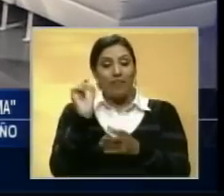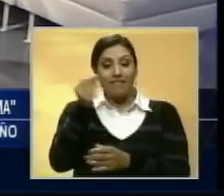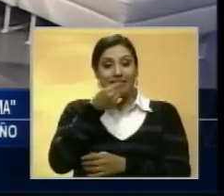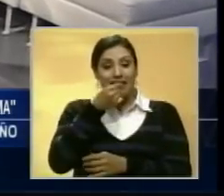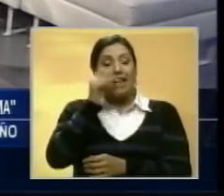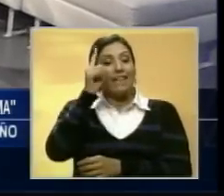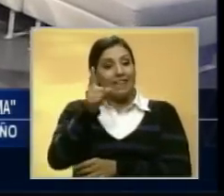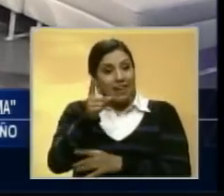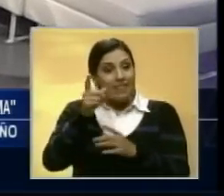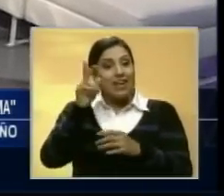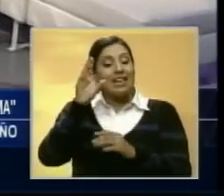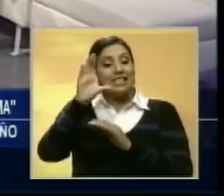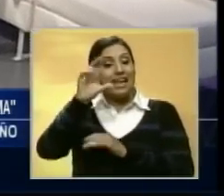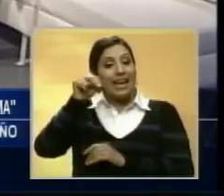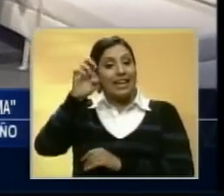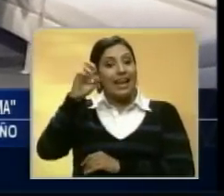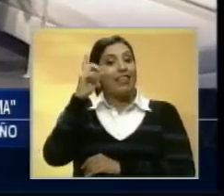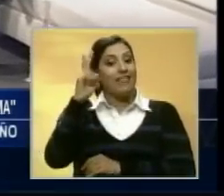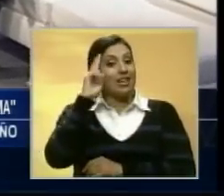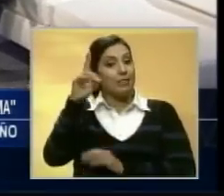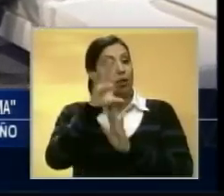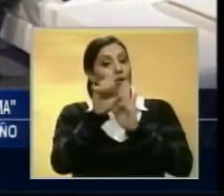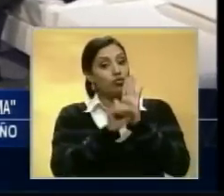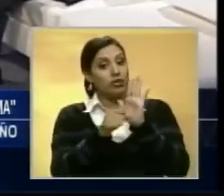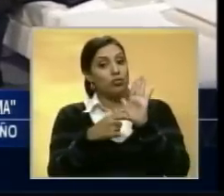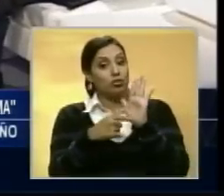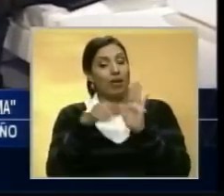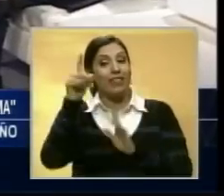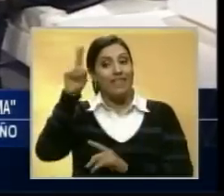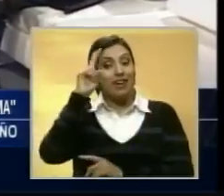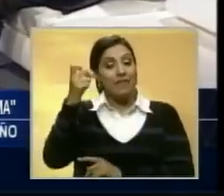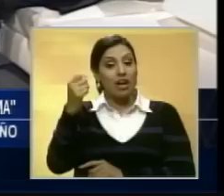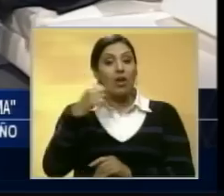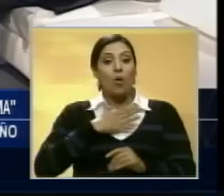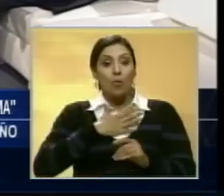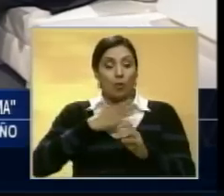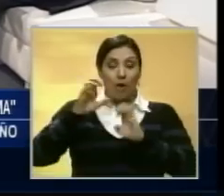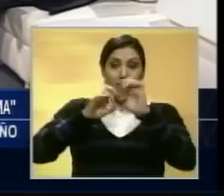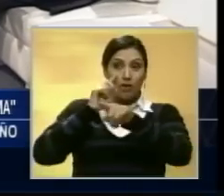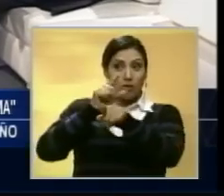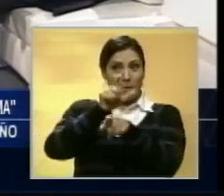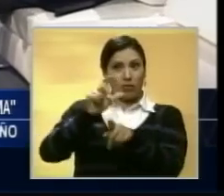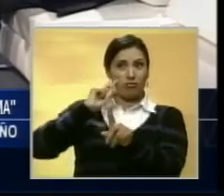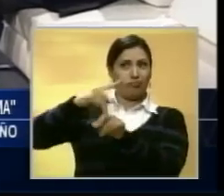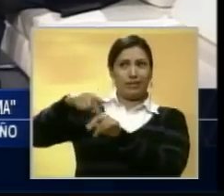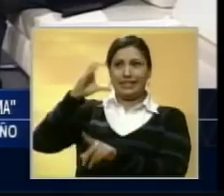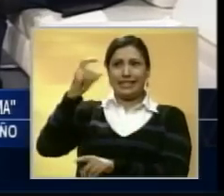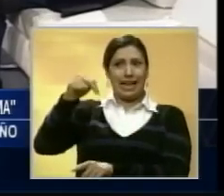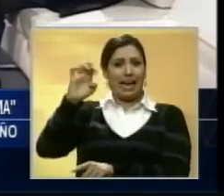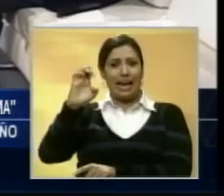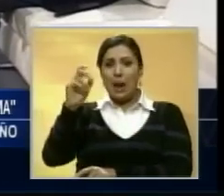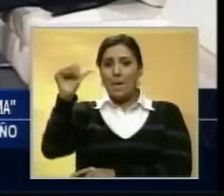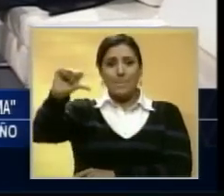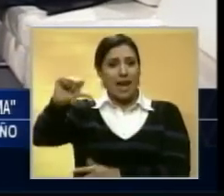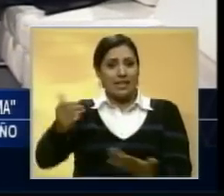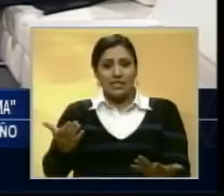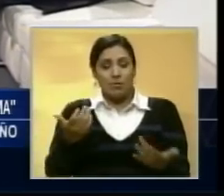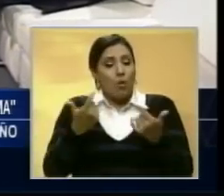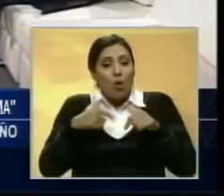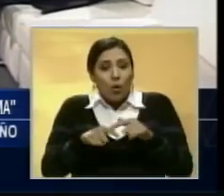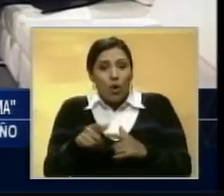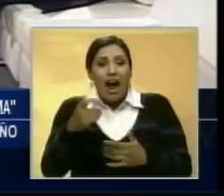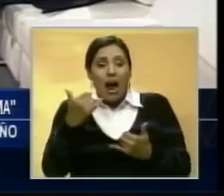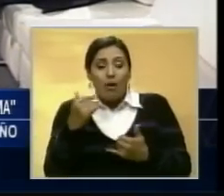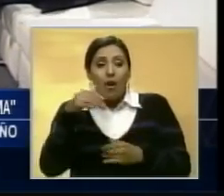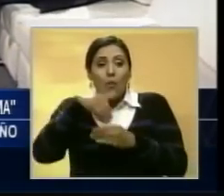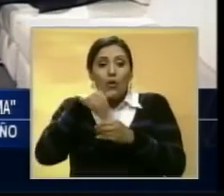debe respetar la Constitución, pues a su juicio es el poder electoral el que está bajo la evaluación de los ciudadanos. Hizo énfasis en que el referéndum